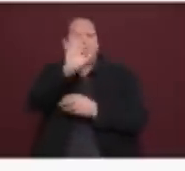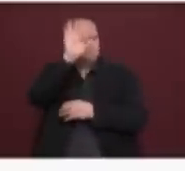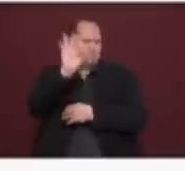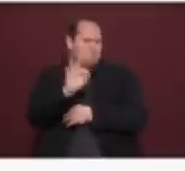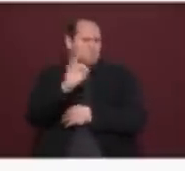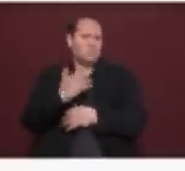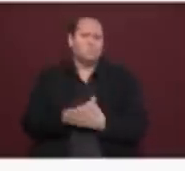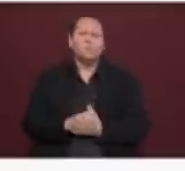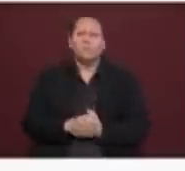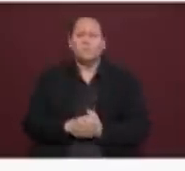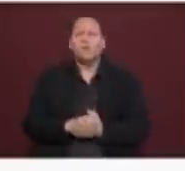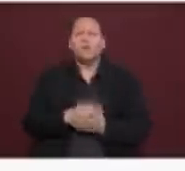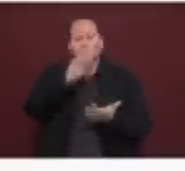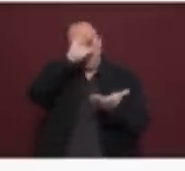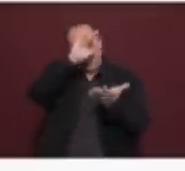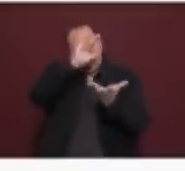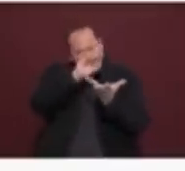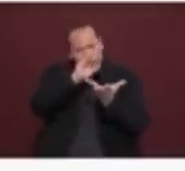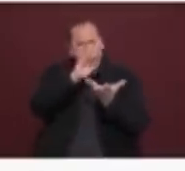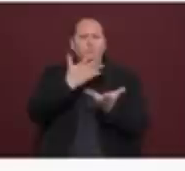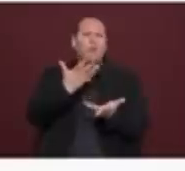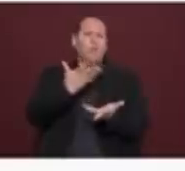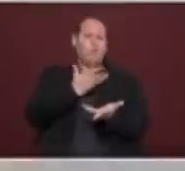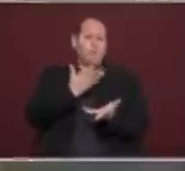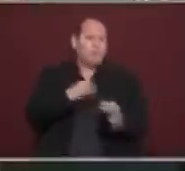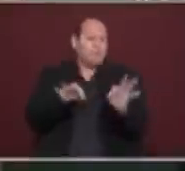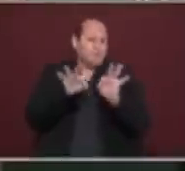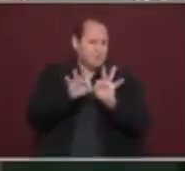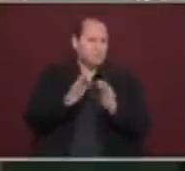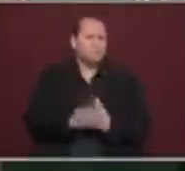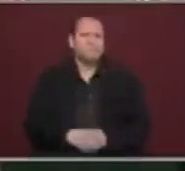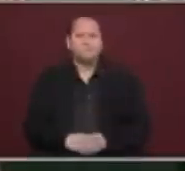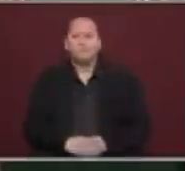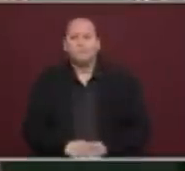antes ha habido una reducción importante